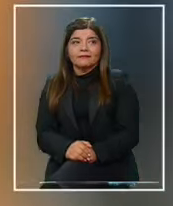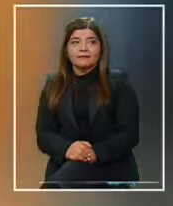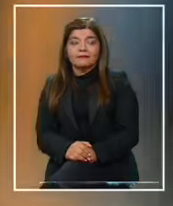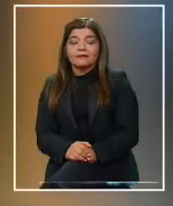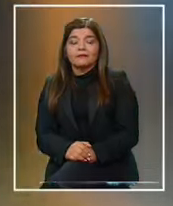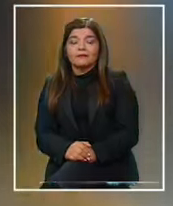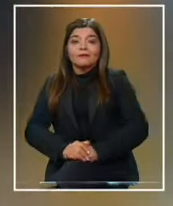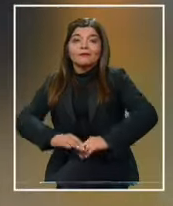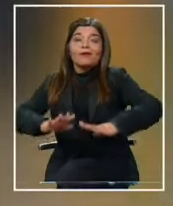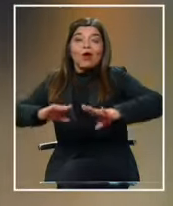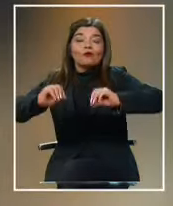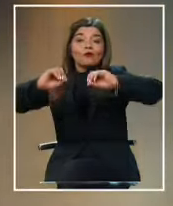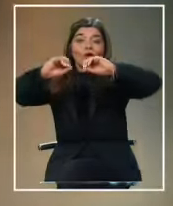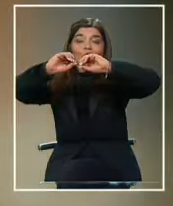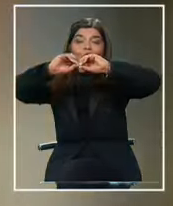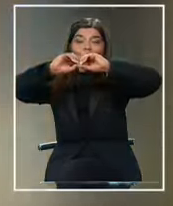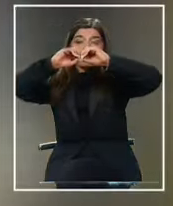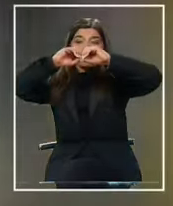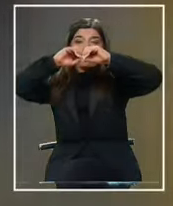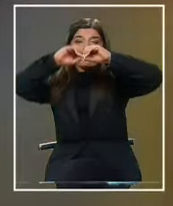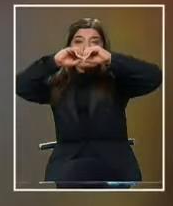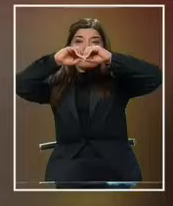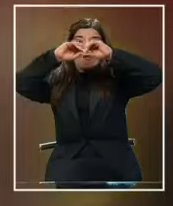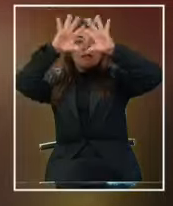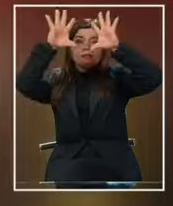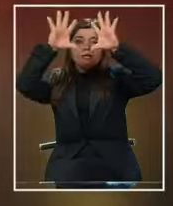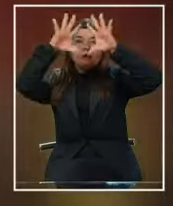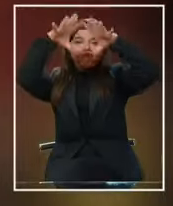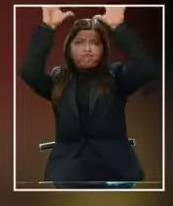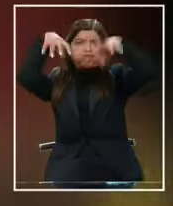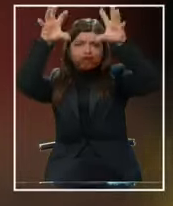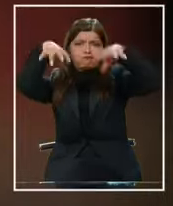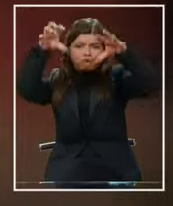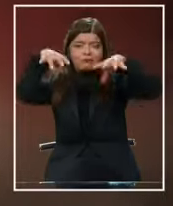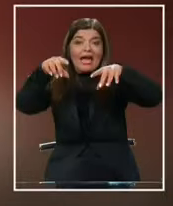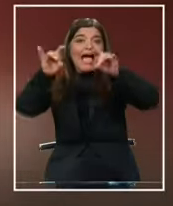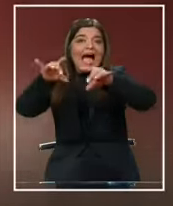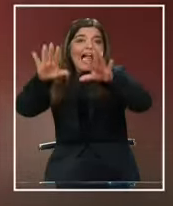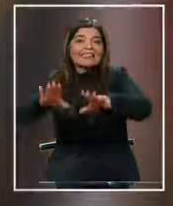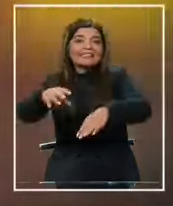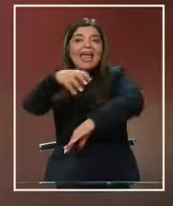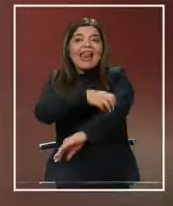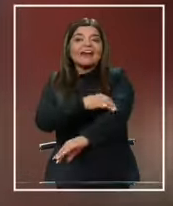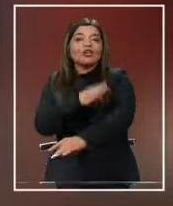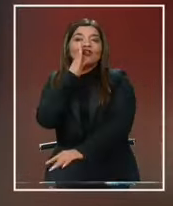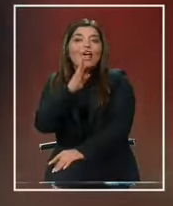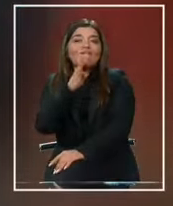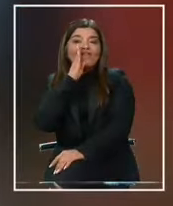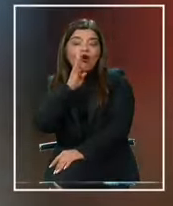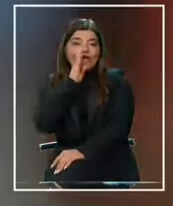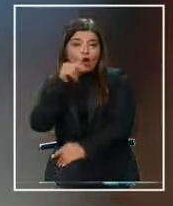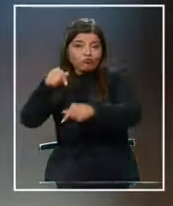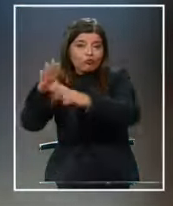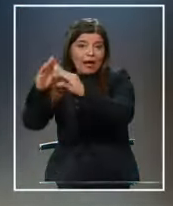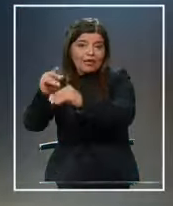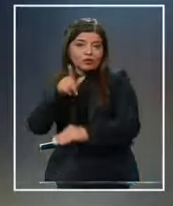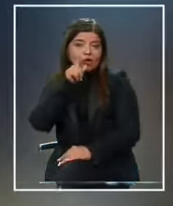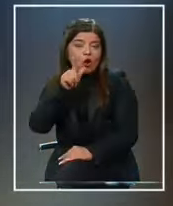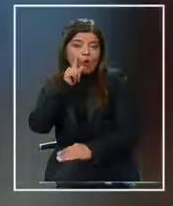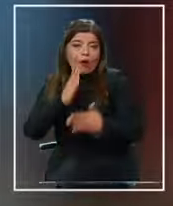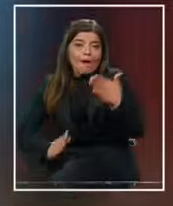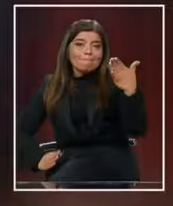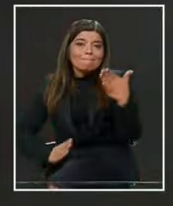Como si el cielo hubiera abierto de golpe sus compuertas. Así llovía en la región del Biobío la noche de este lunes, cuando comenzó el